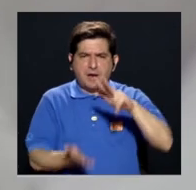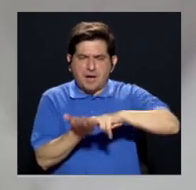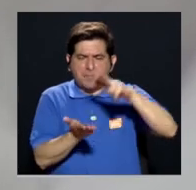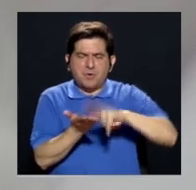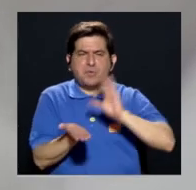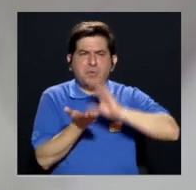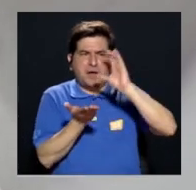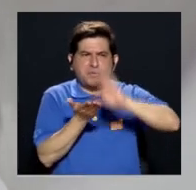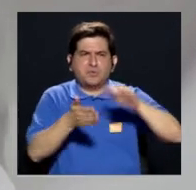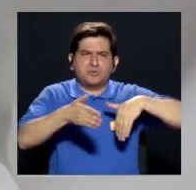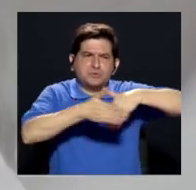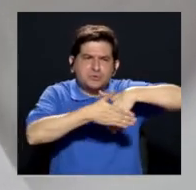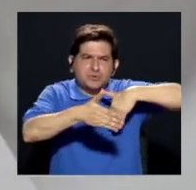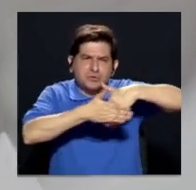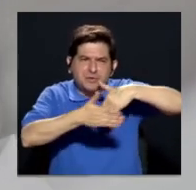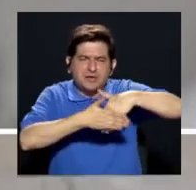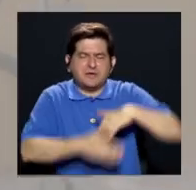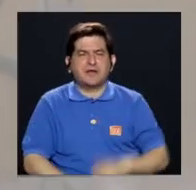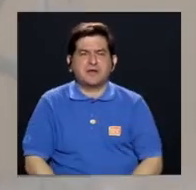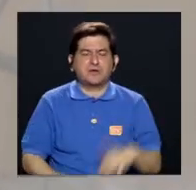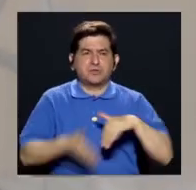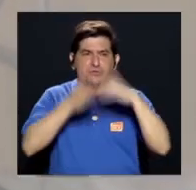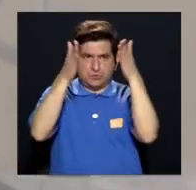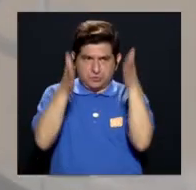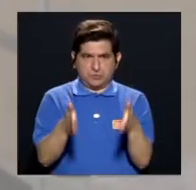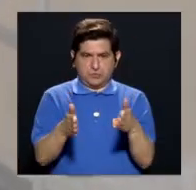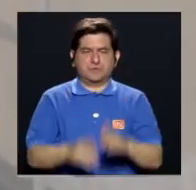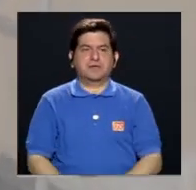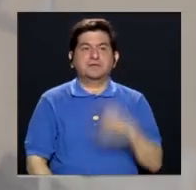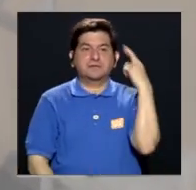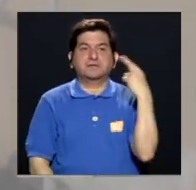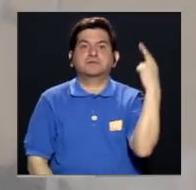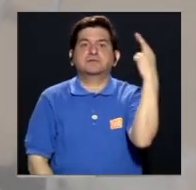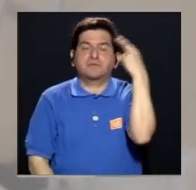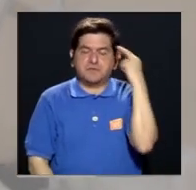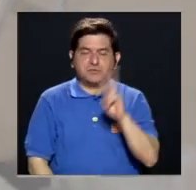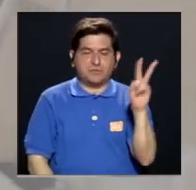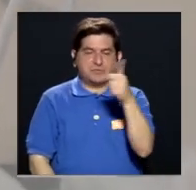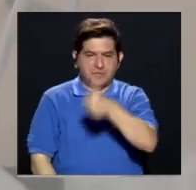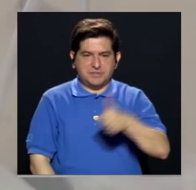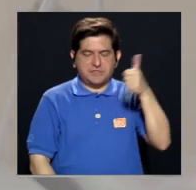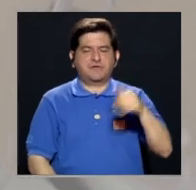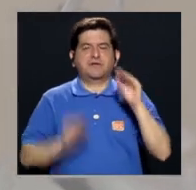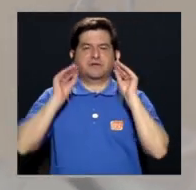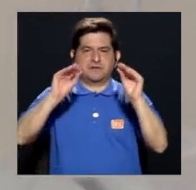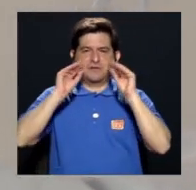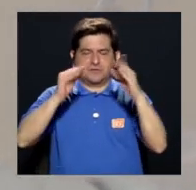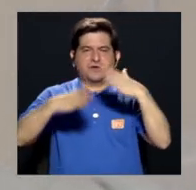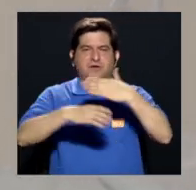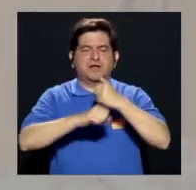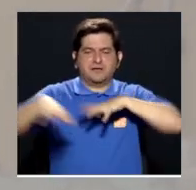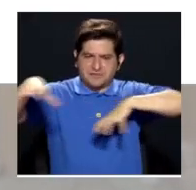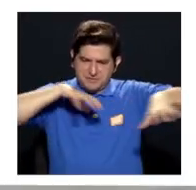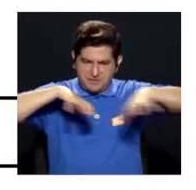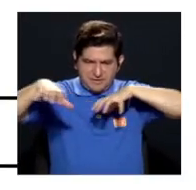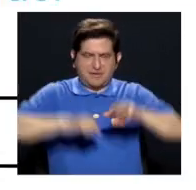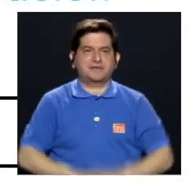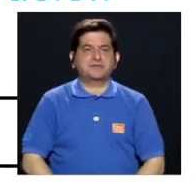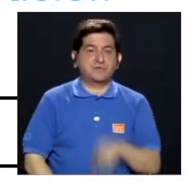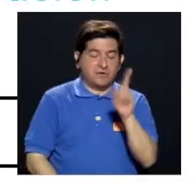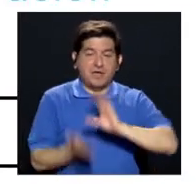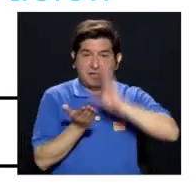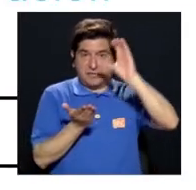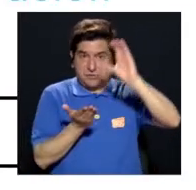cursos que podían ser un obstáculo para los y las estudiantes. Es por eso que la Vicerrectoría de Docencia realizó acciones para que